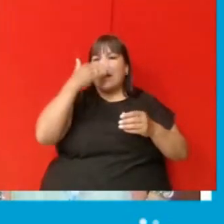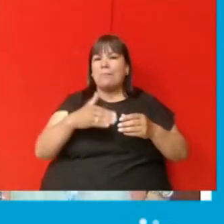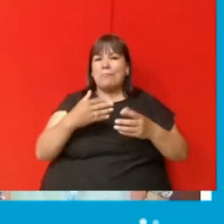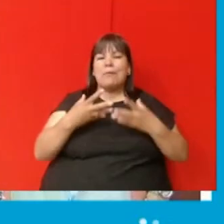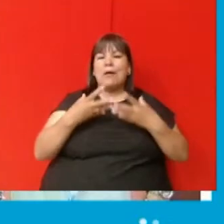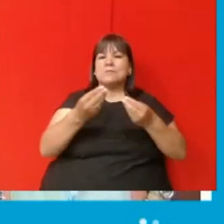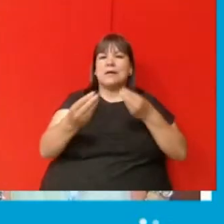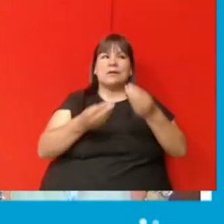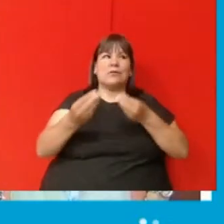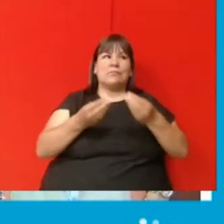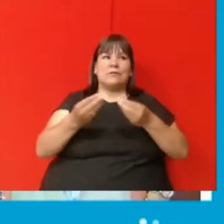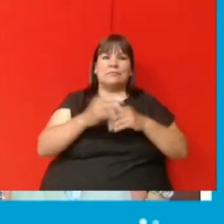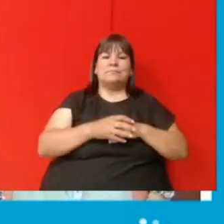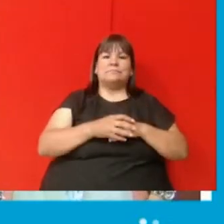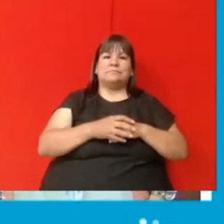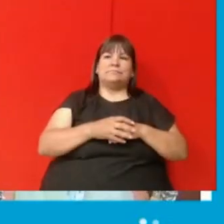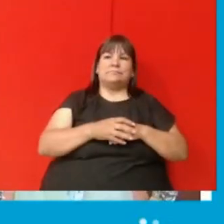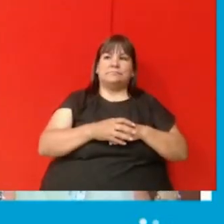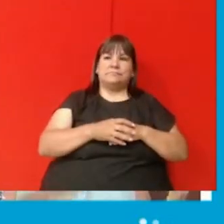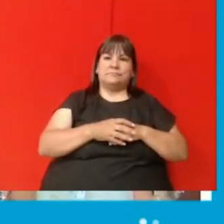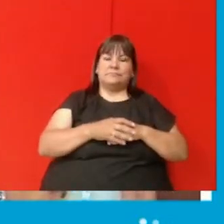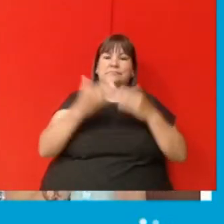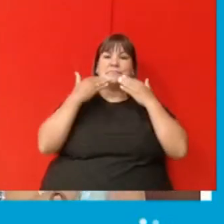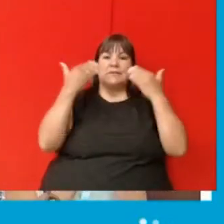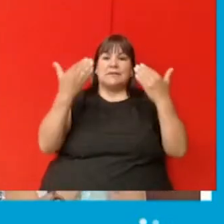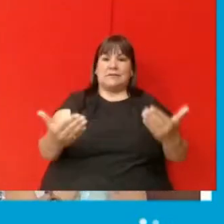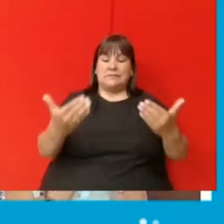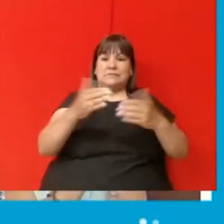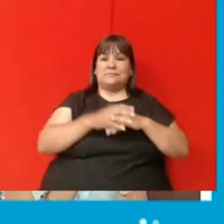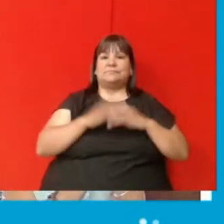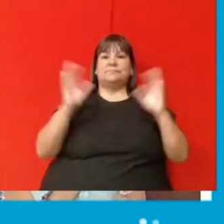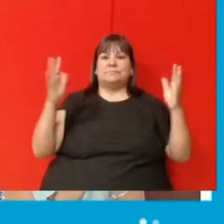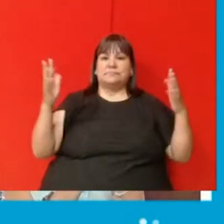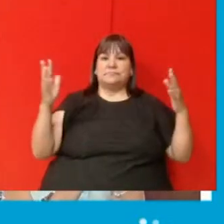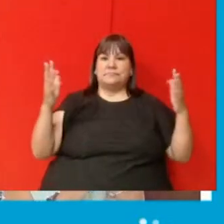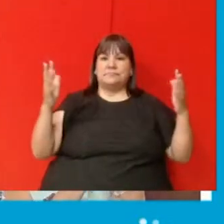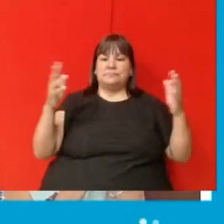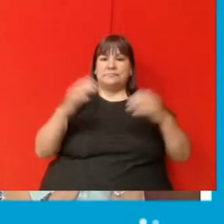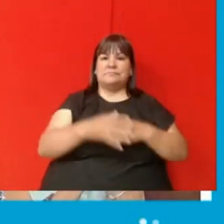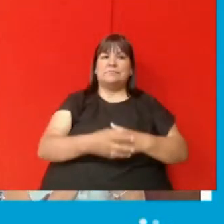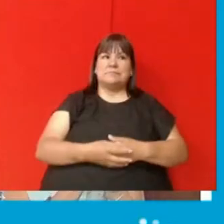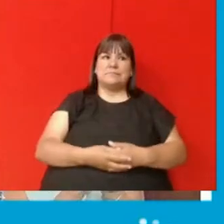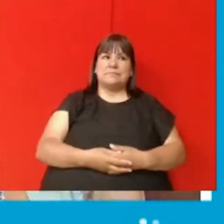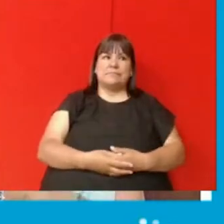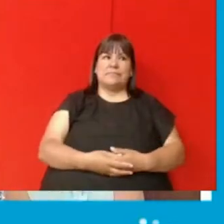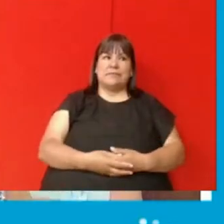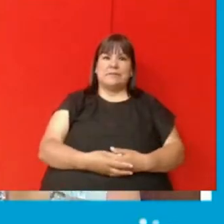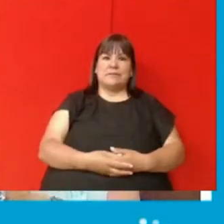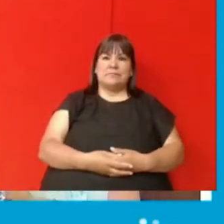muchas gracias. Y la mala práctica, bueno, muchas gracias. Tuve que ser muy rápida.